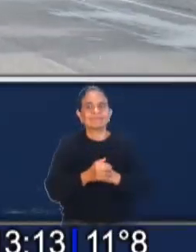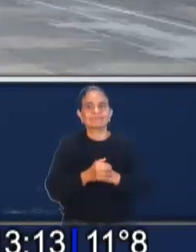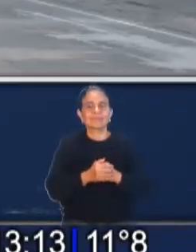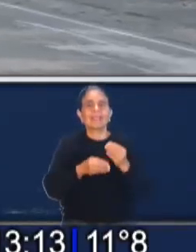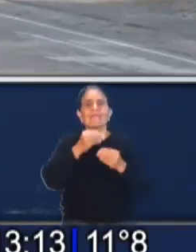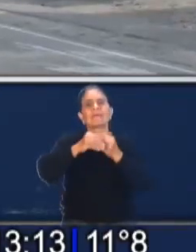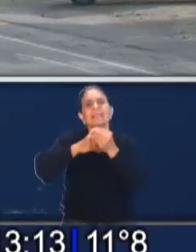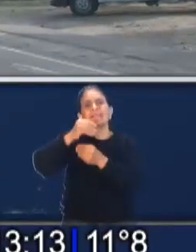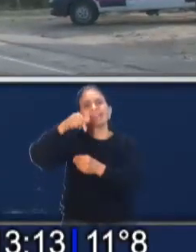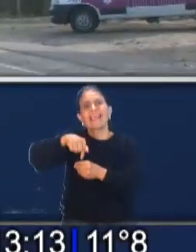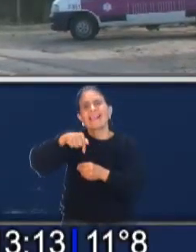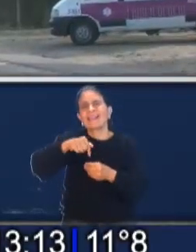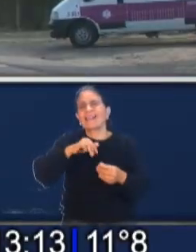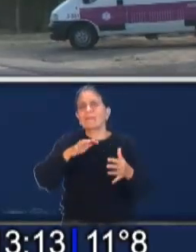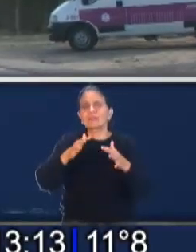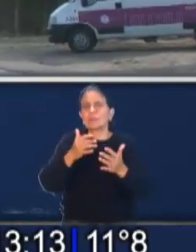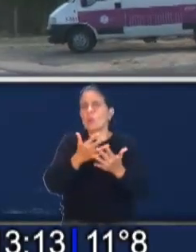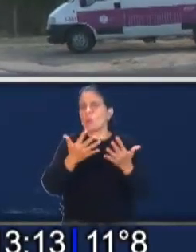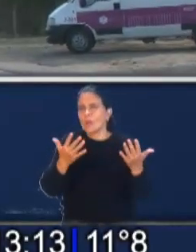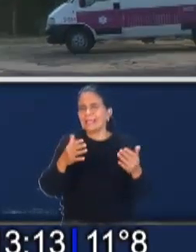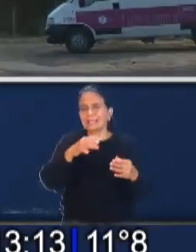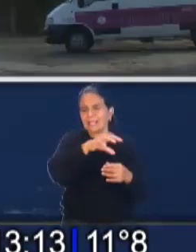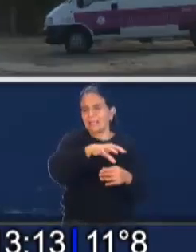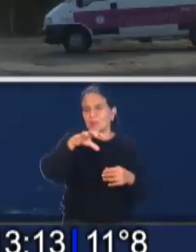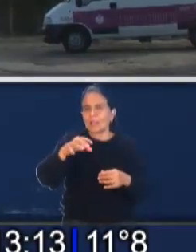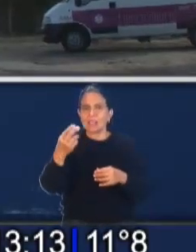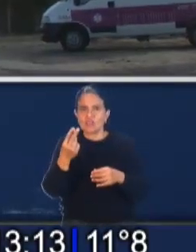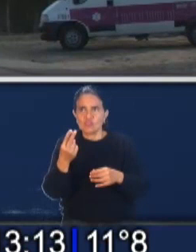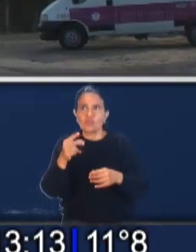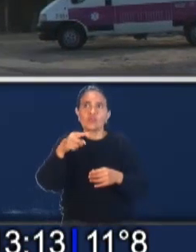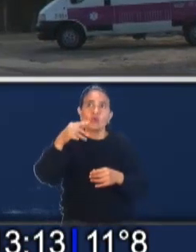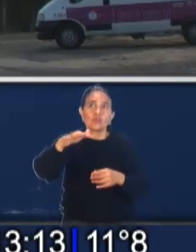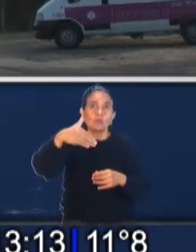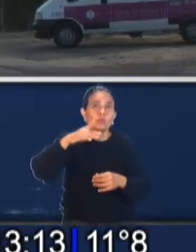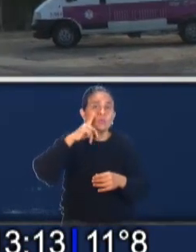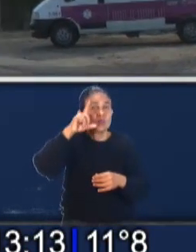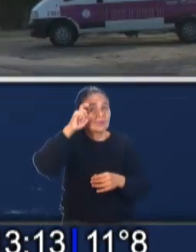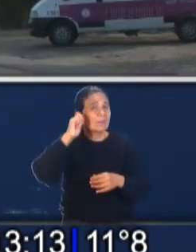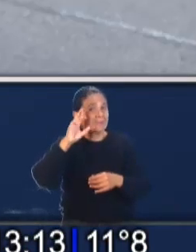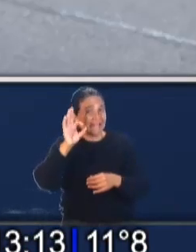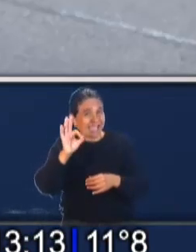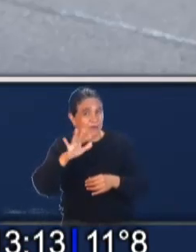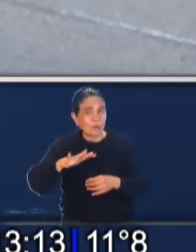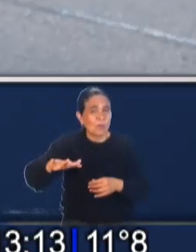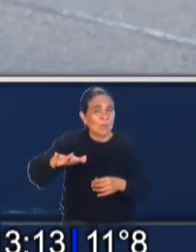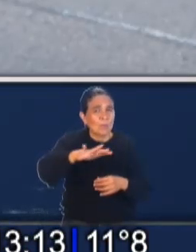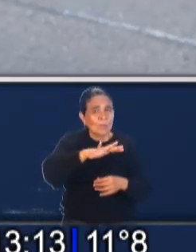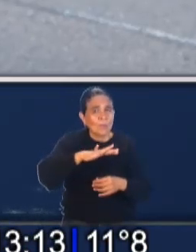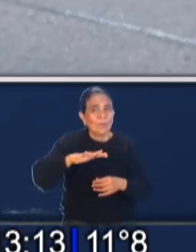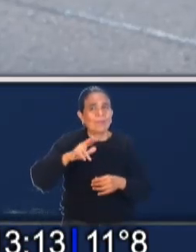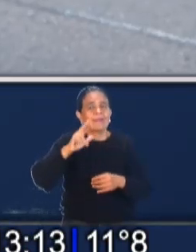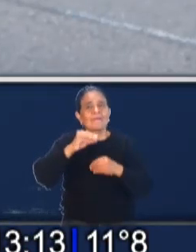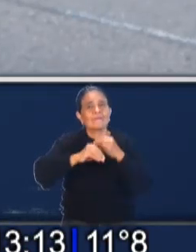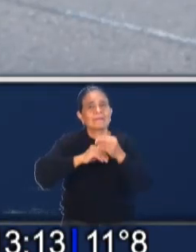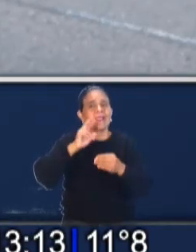Y entre Los Molles y el Suyuque y el Milagro, en todo el ejido son alrededor de 3.000